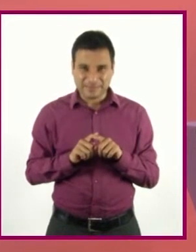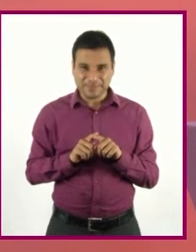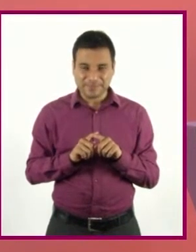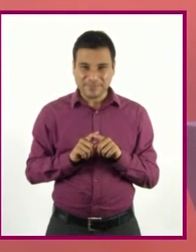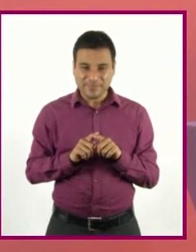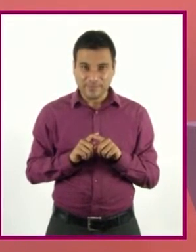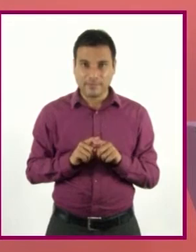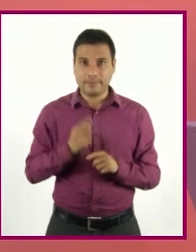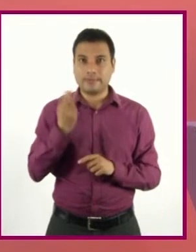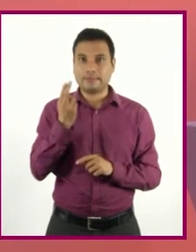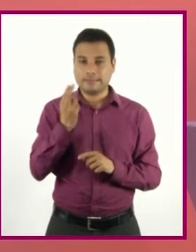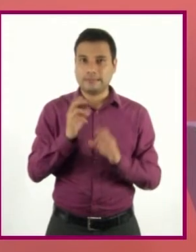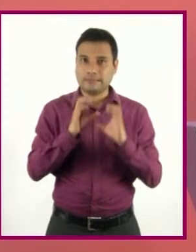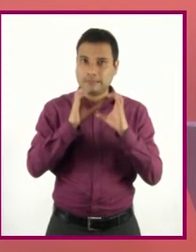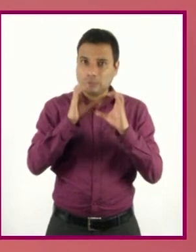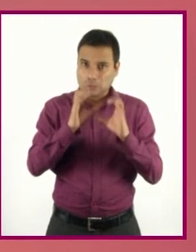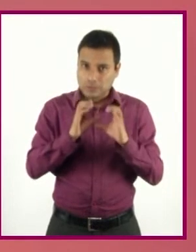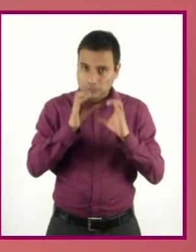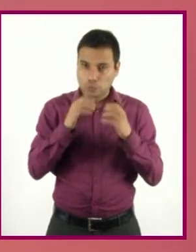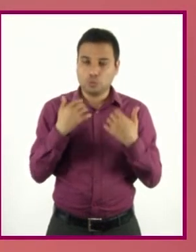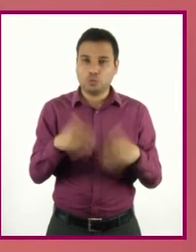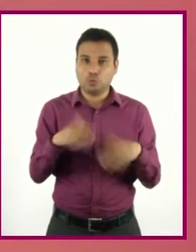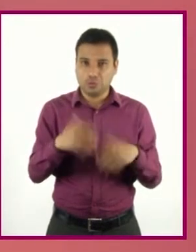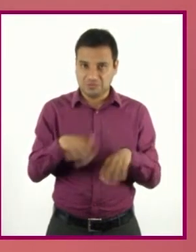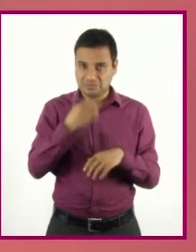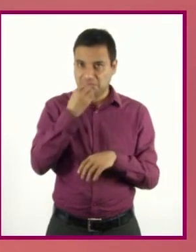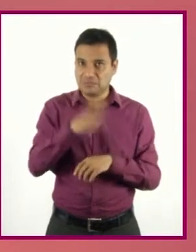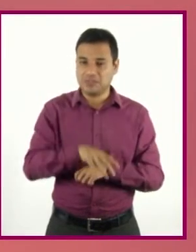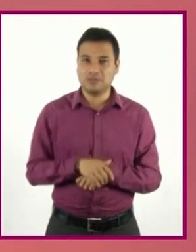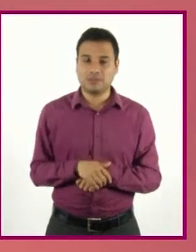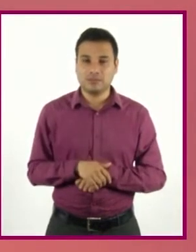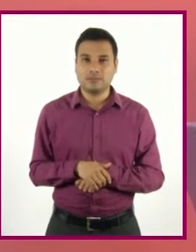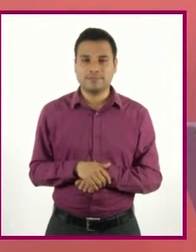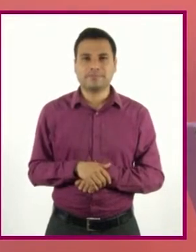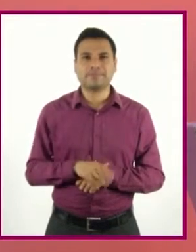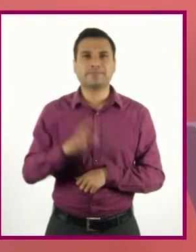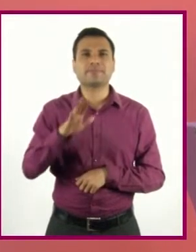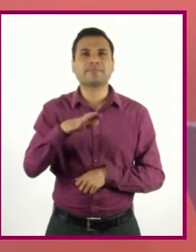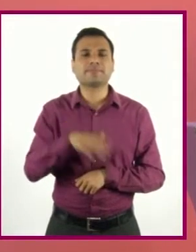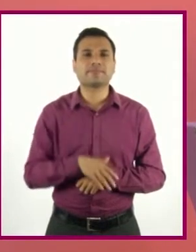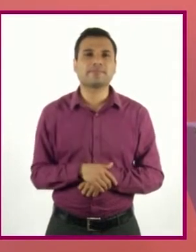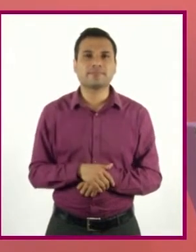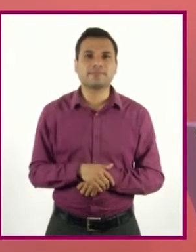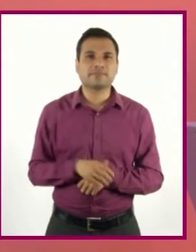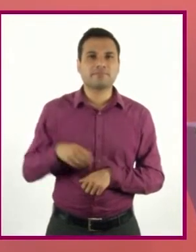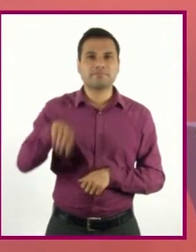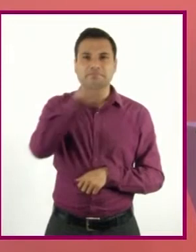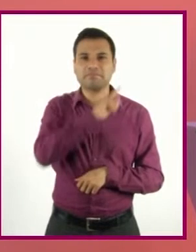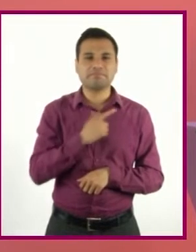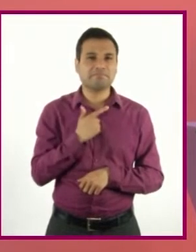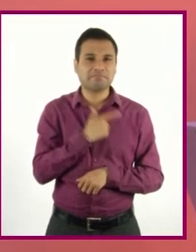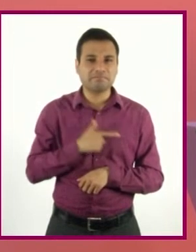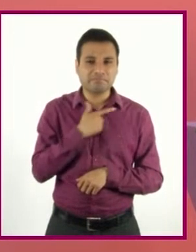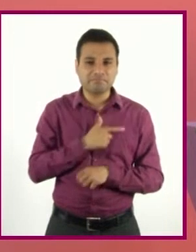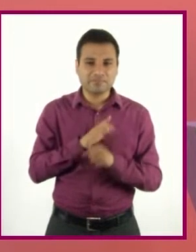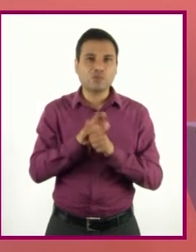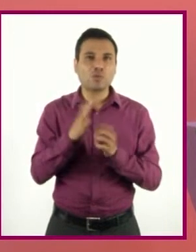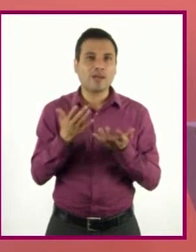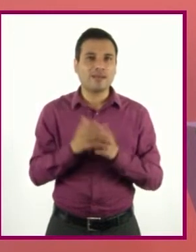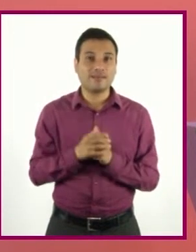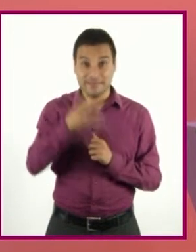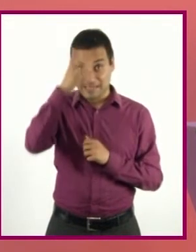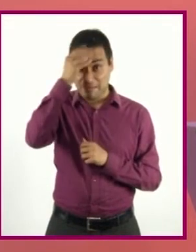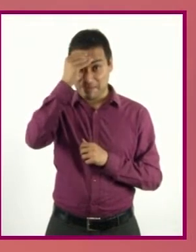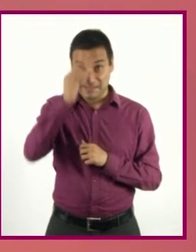tenga una razón de ser. A ustedes, alumnas y alumnos, ¿qué les llamó la atención? ¿Aprendieron algo